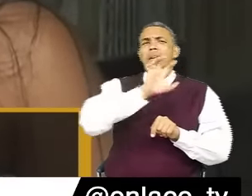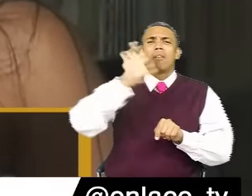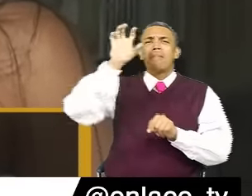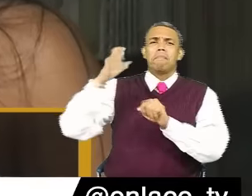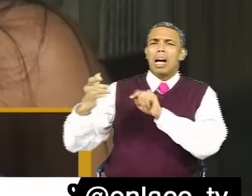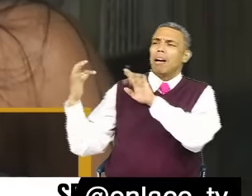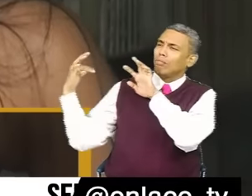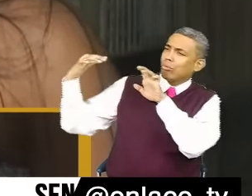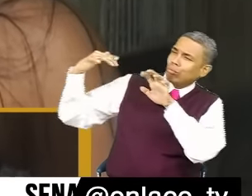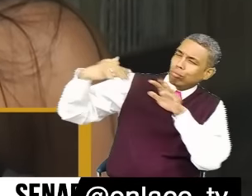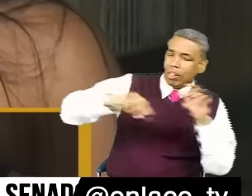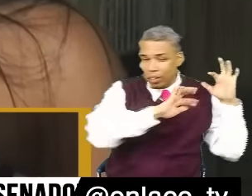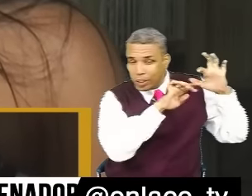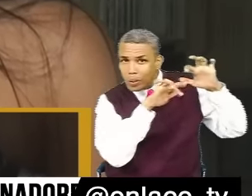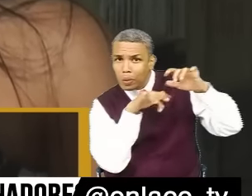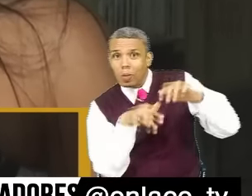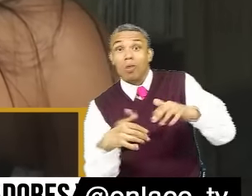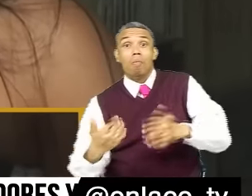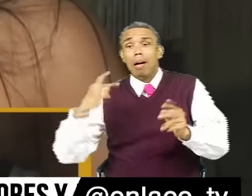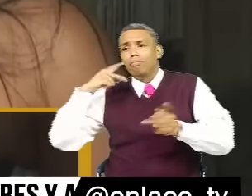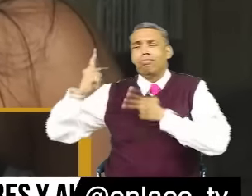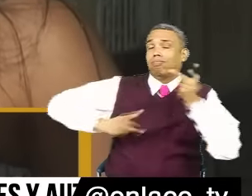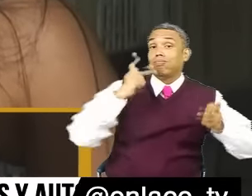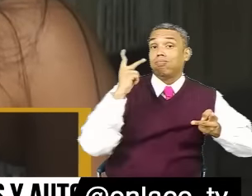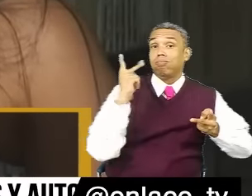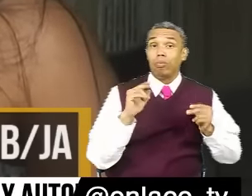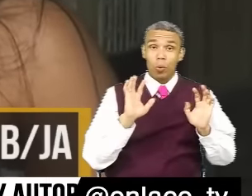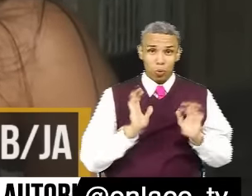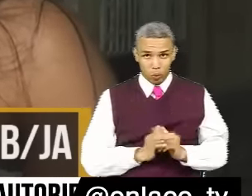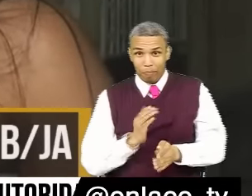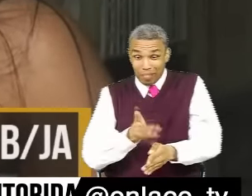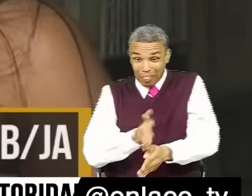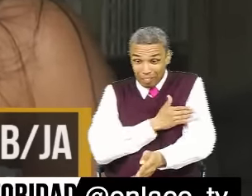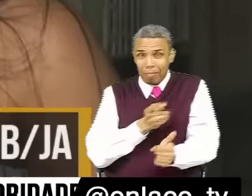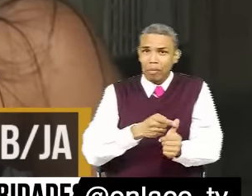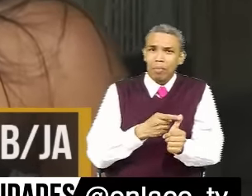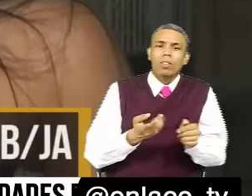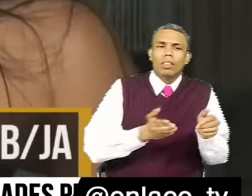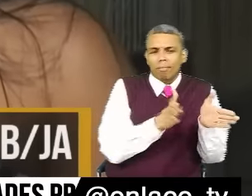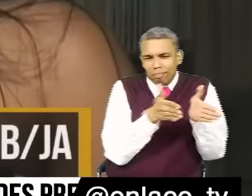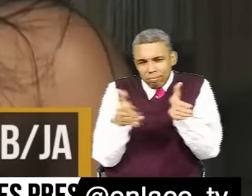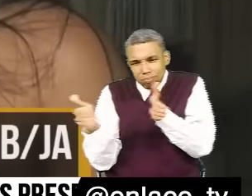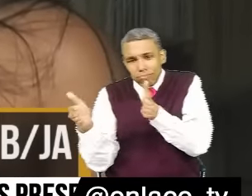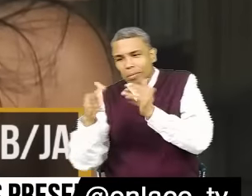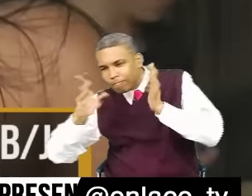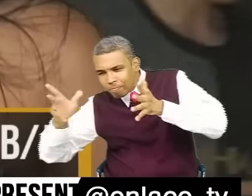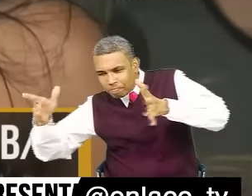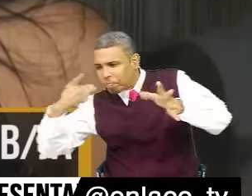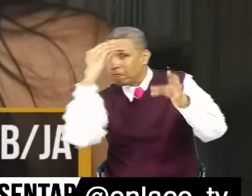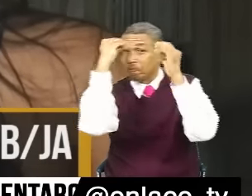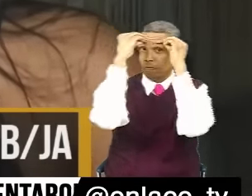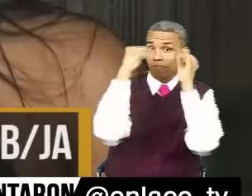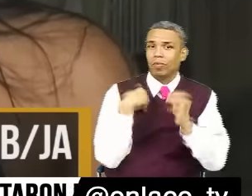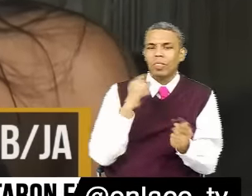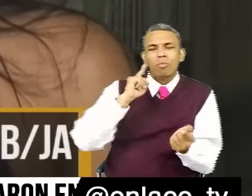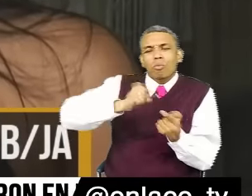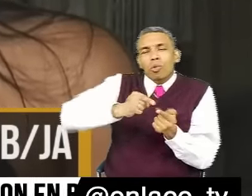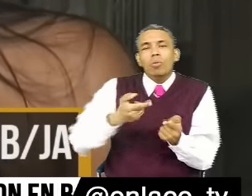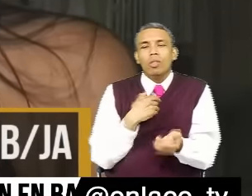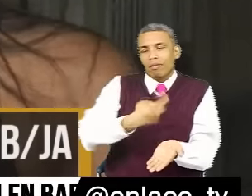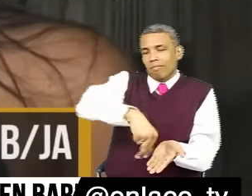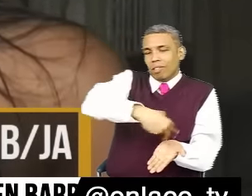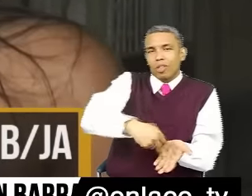cultural, deportivo, formativo, porque vamos a tener talleres de formación, competitivo y obviamente con un enfoque hacia la paz, porque el lema es el arte y el deporte se la